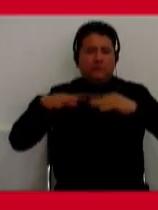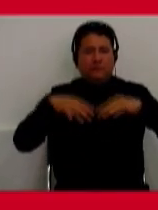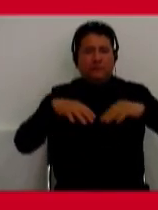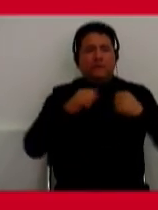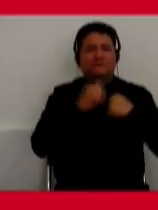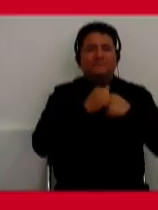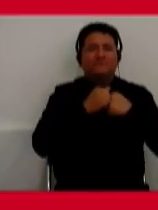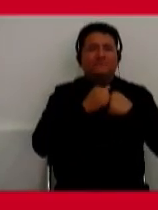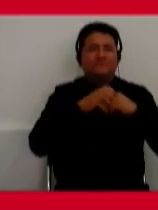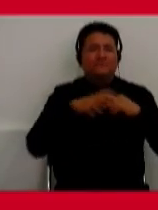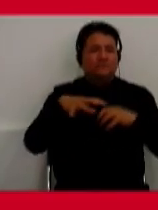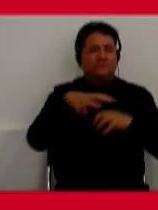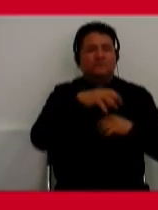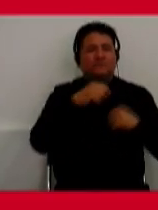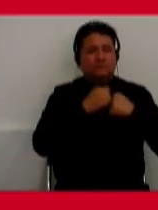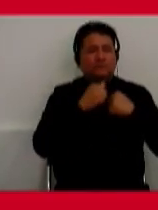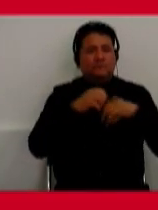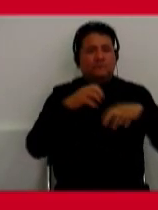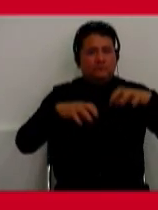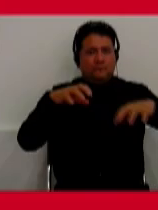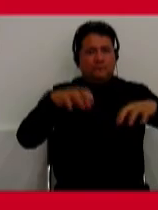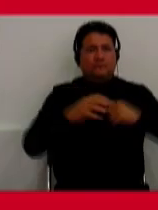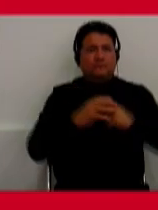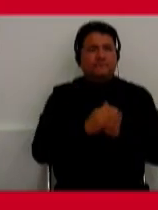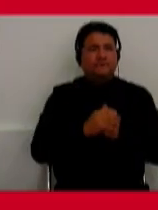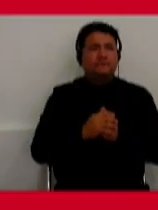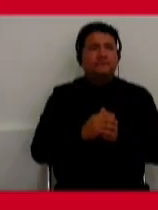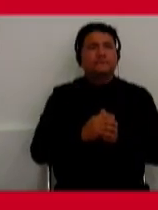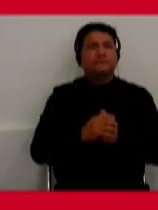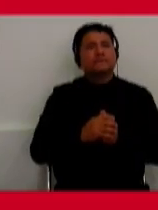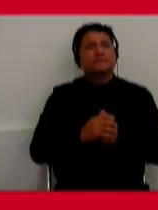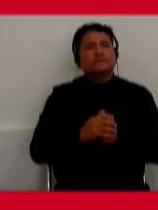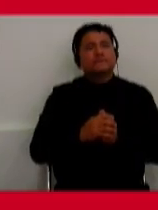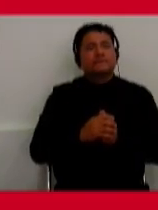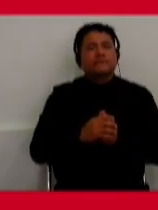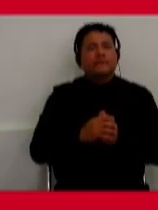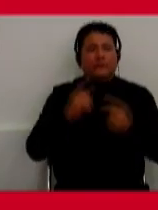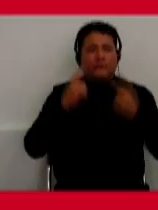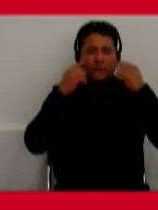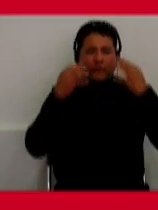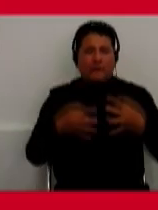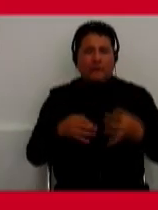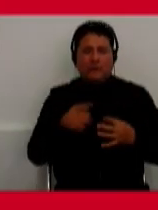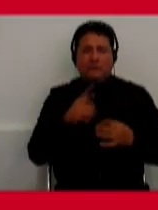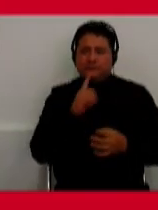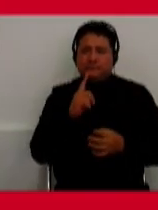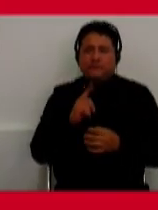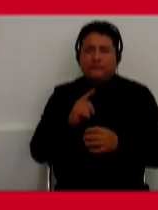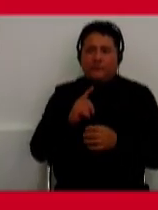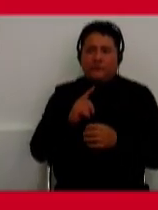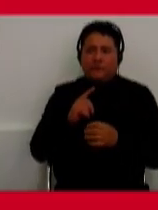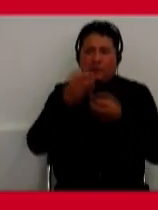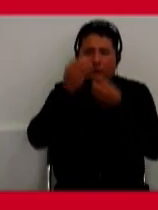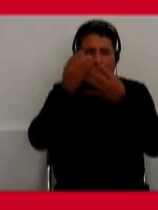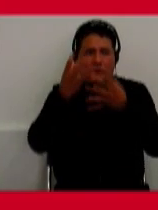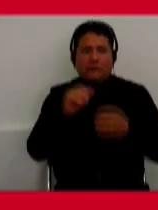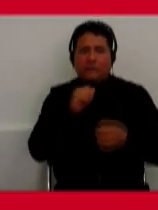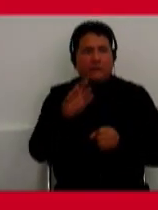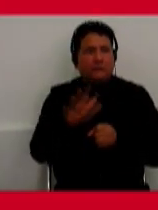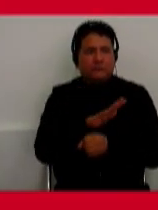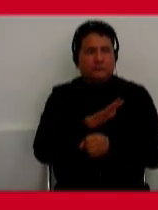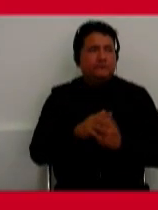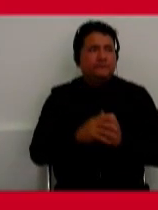que las decisiones críticas tomadas en las operaciones eran con datos insuficientes.